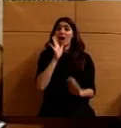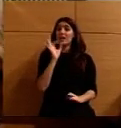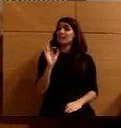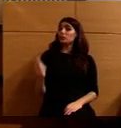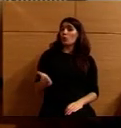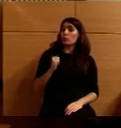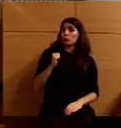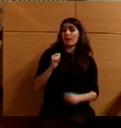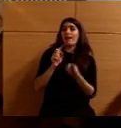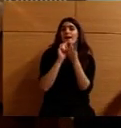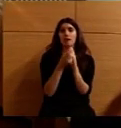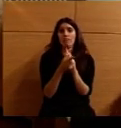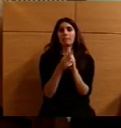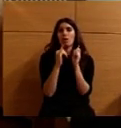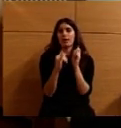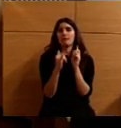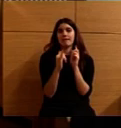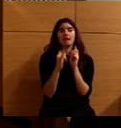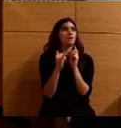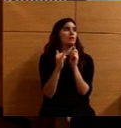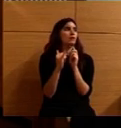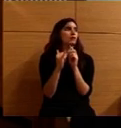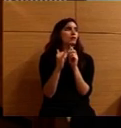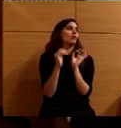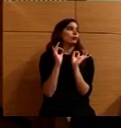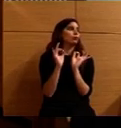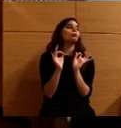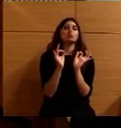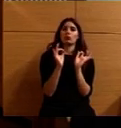oportunidad de cambiar un poco quizá la crispación